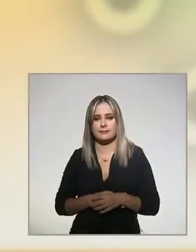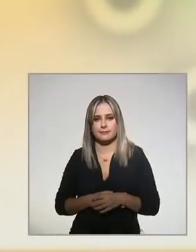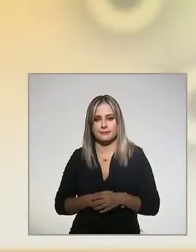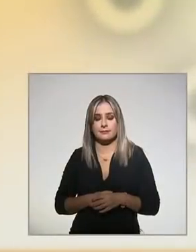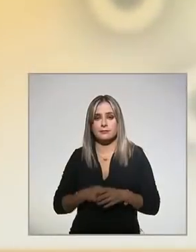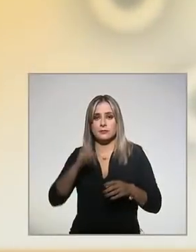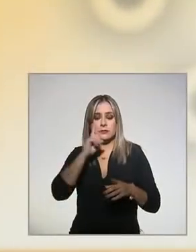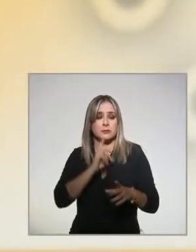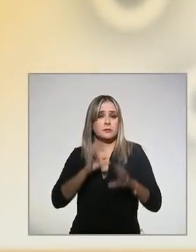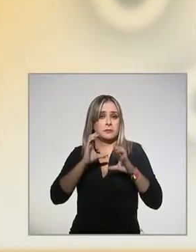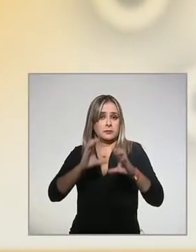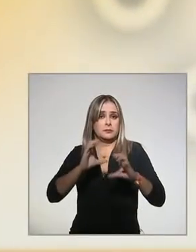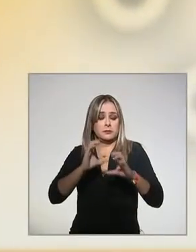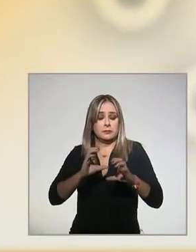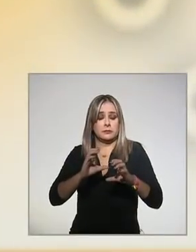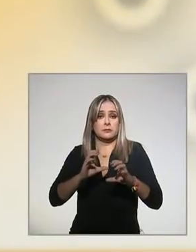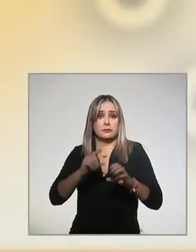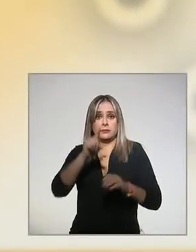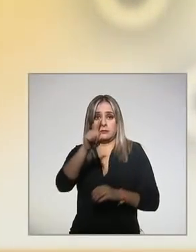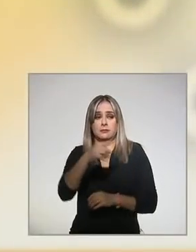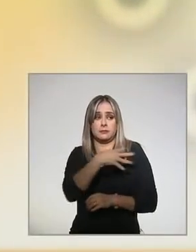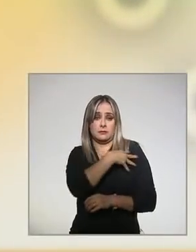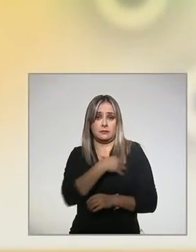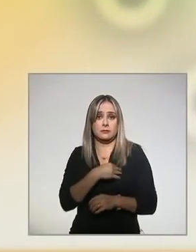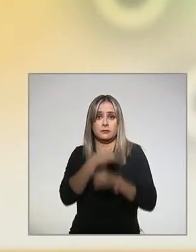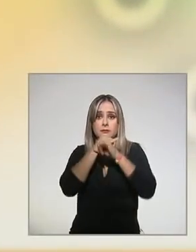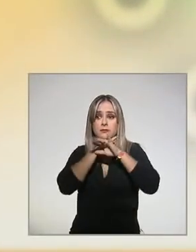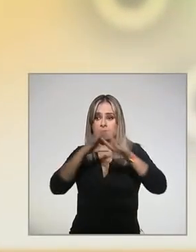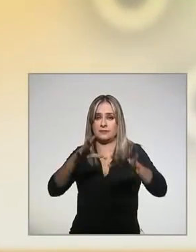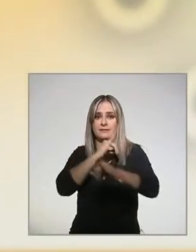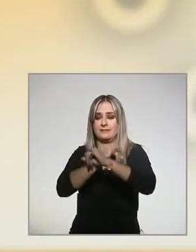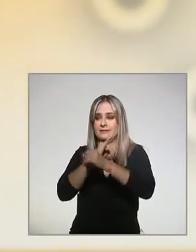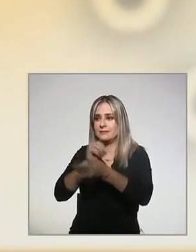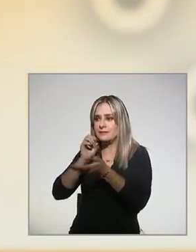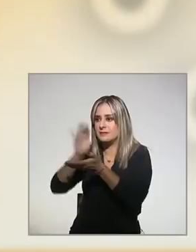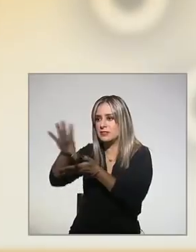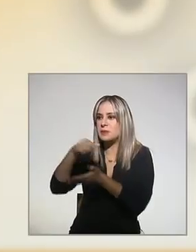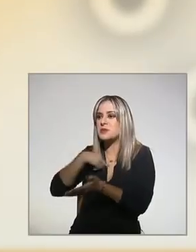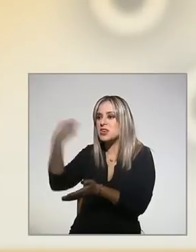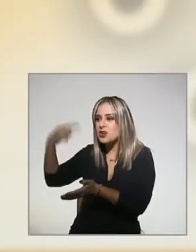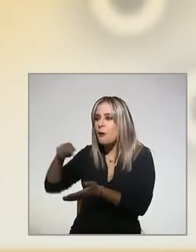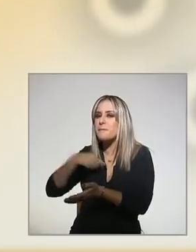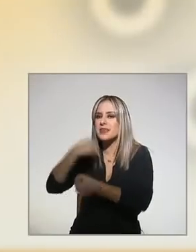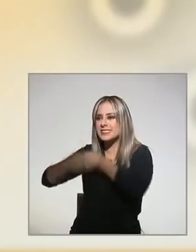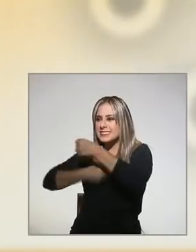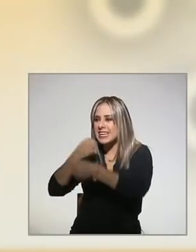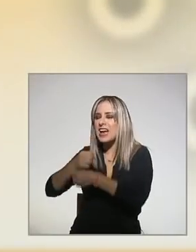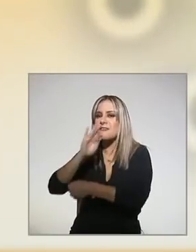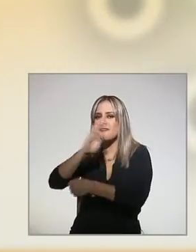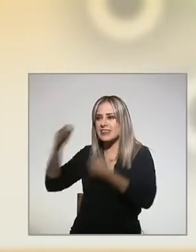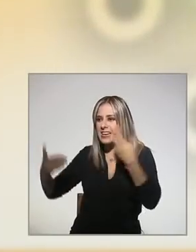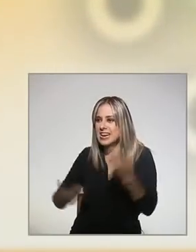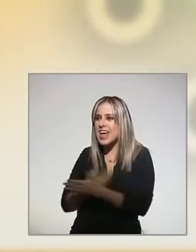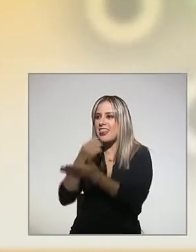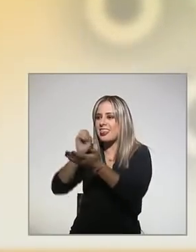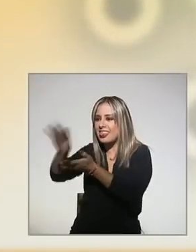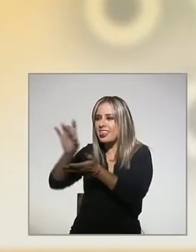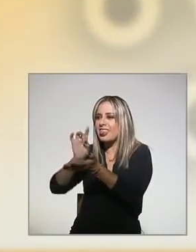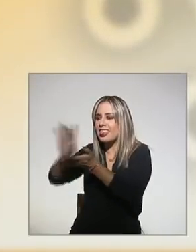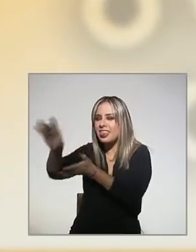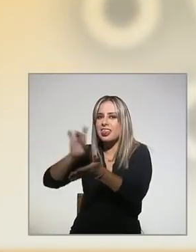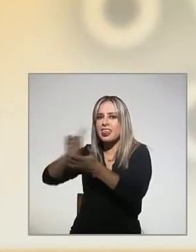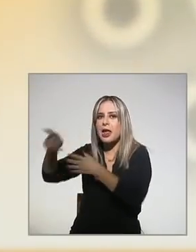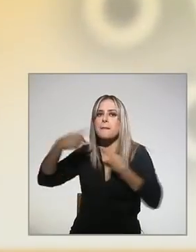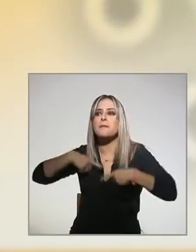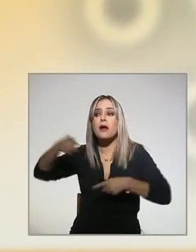Ten cuidado. Cada vez que tus hijos dan información en internet como su nombre, edad o fecha de nacimiento, esta